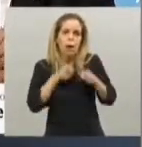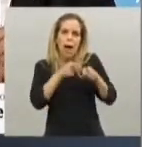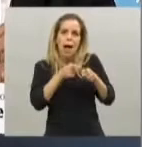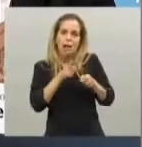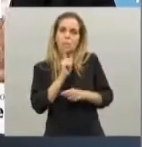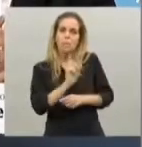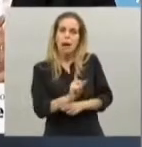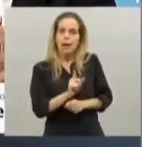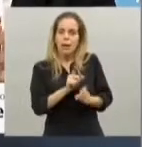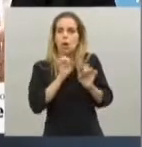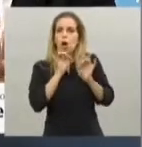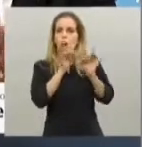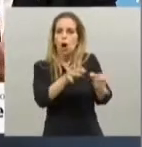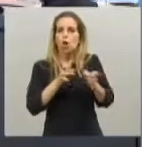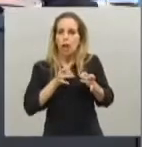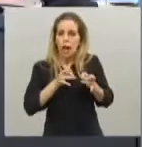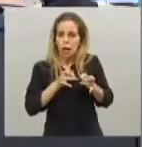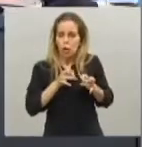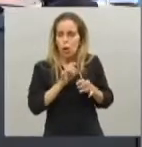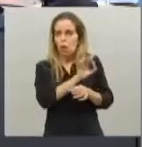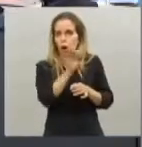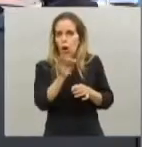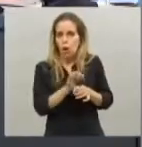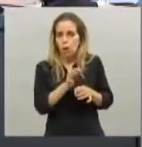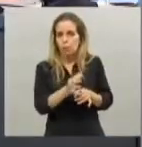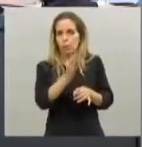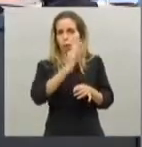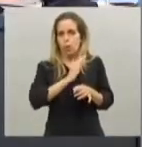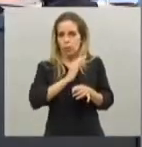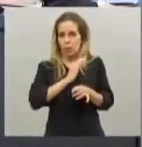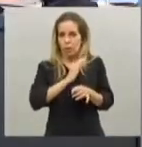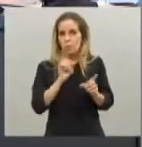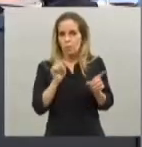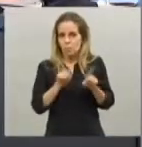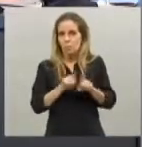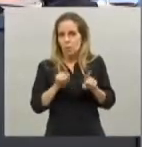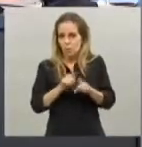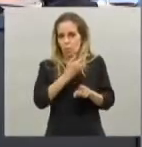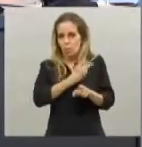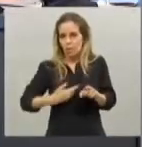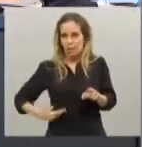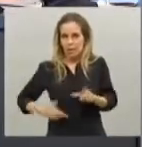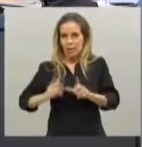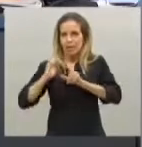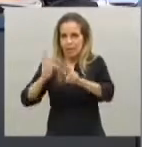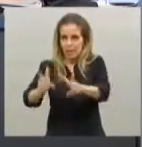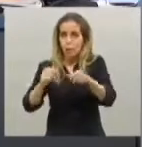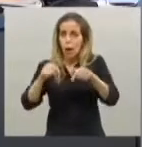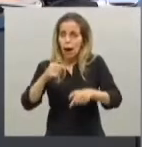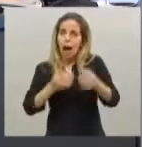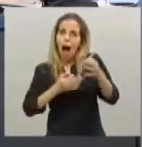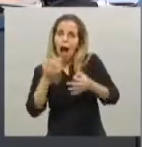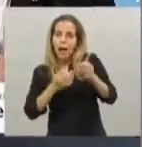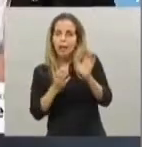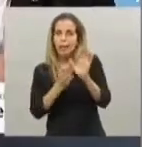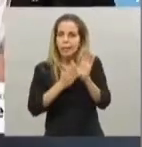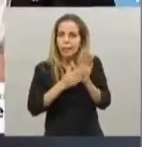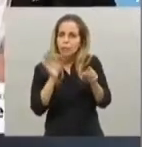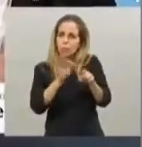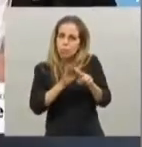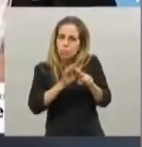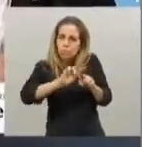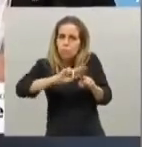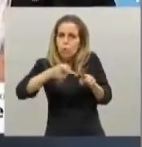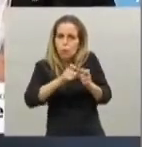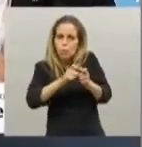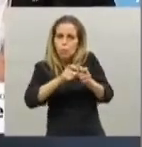que digo, hay que manejar esa tensión. Es indudable que hay sectores que están muy mal con la cuestión económica,